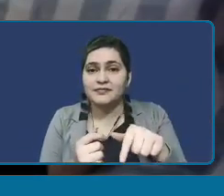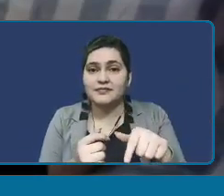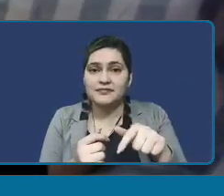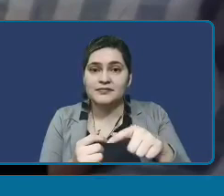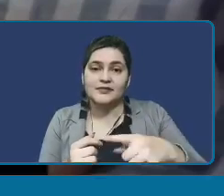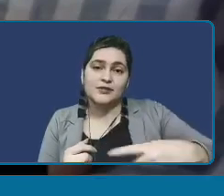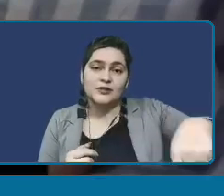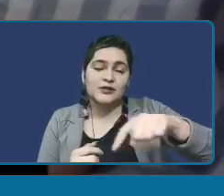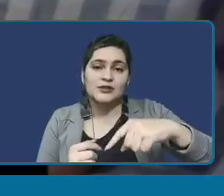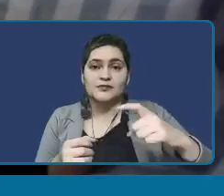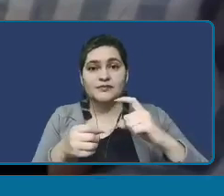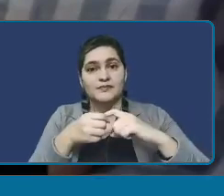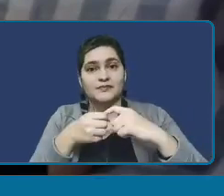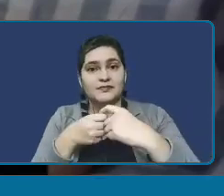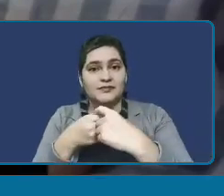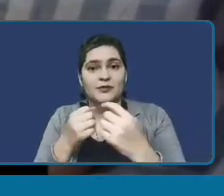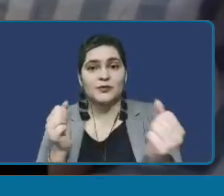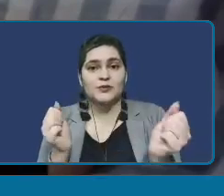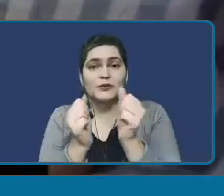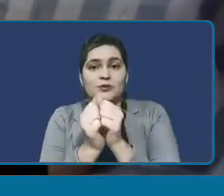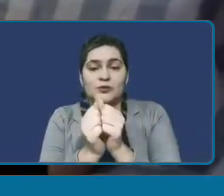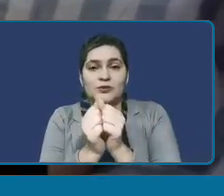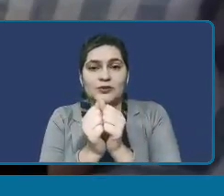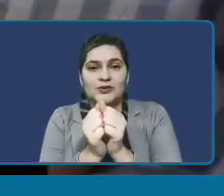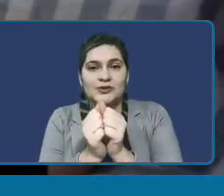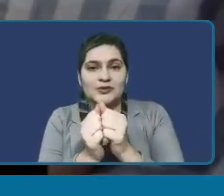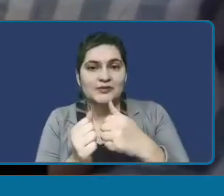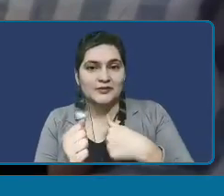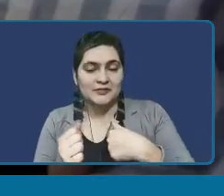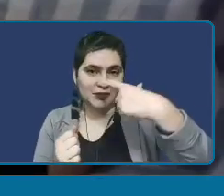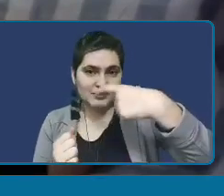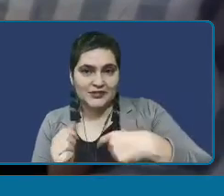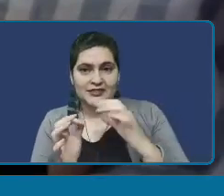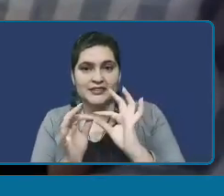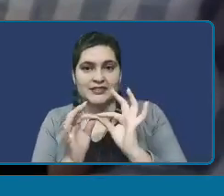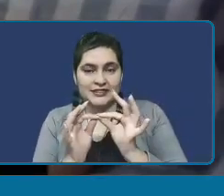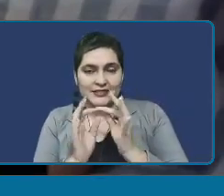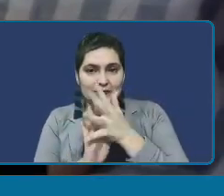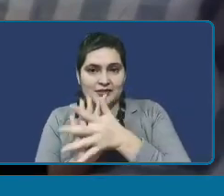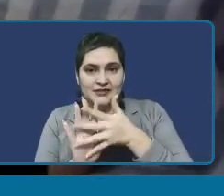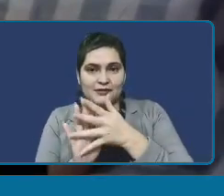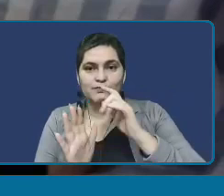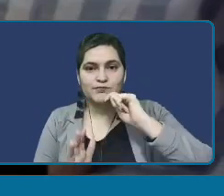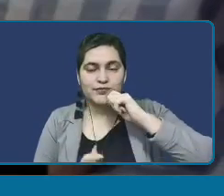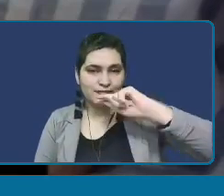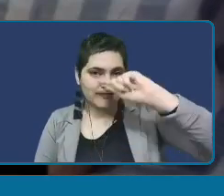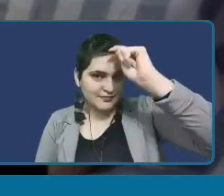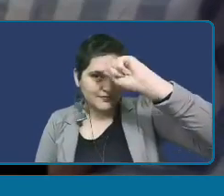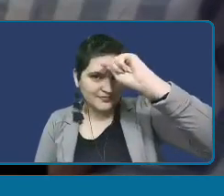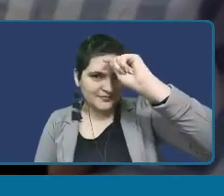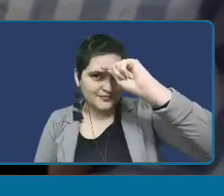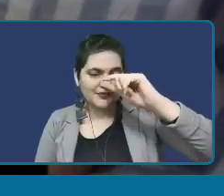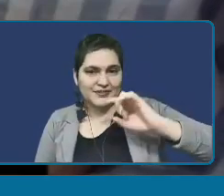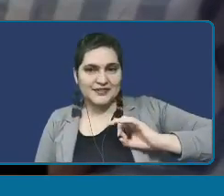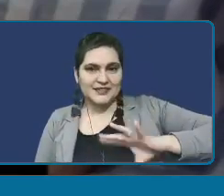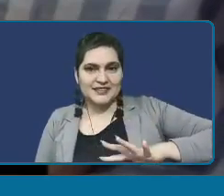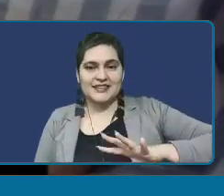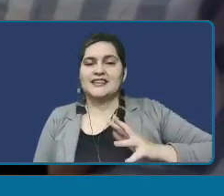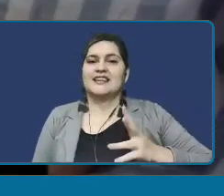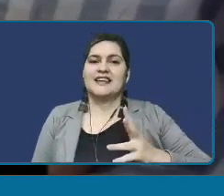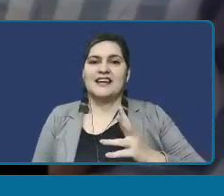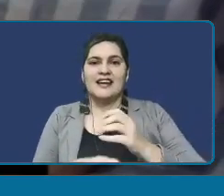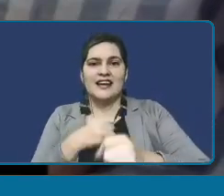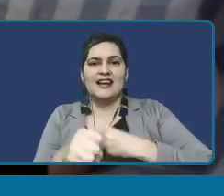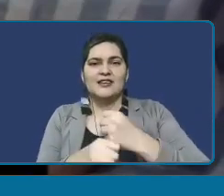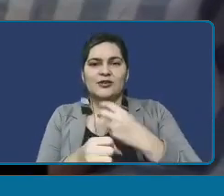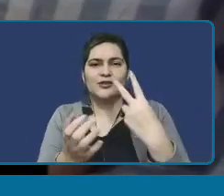estamos acá junto con Andrea Radí. Ella es intérprete acreditada en lengua de señas, ella es chilena desde el año 2013, realiza estas